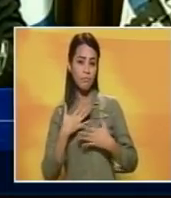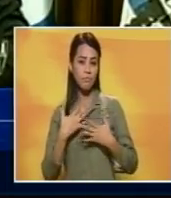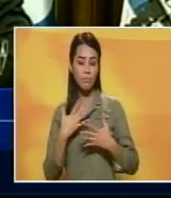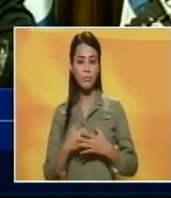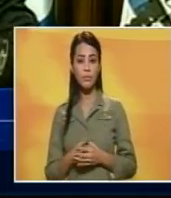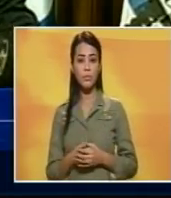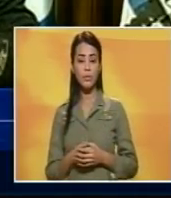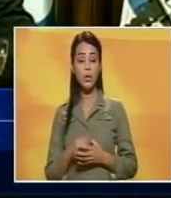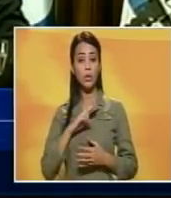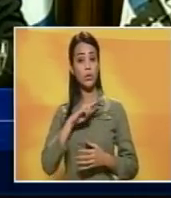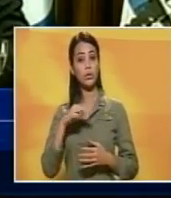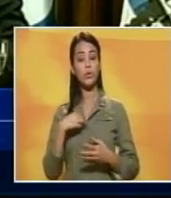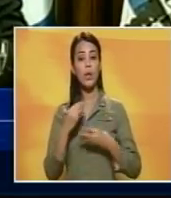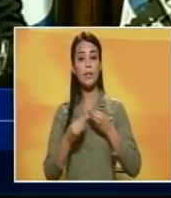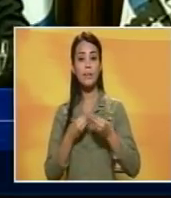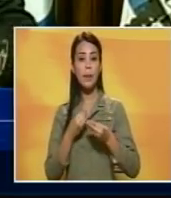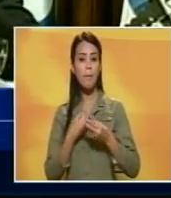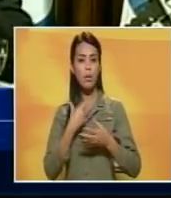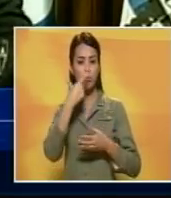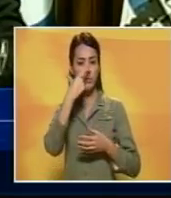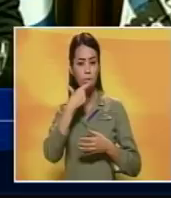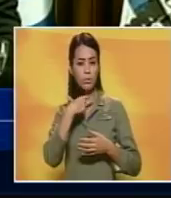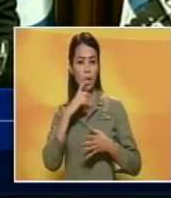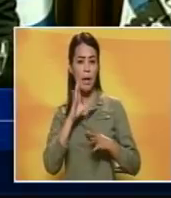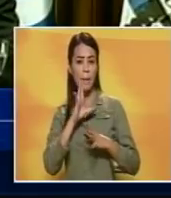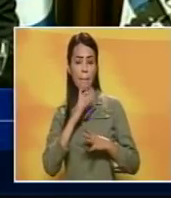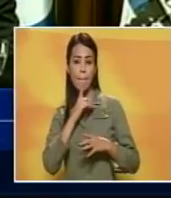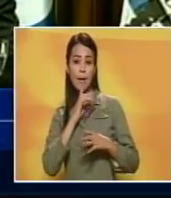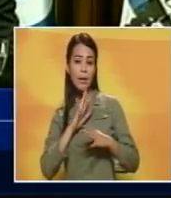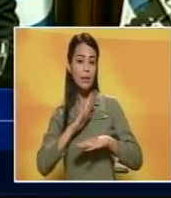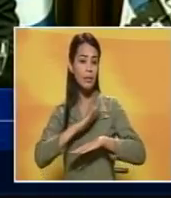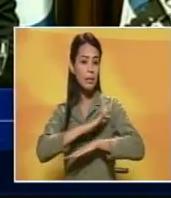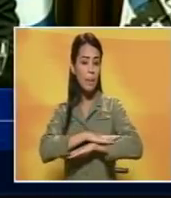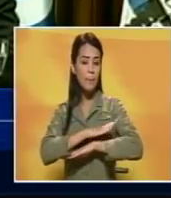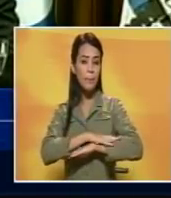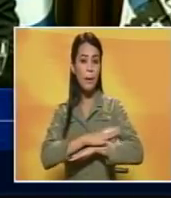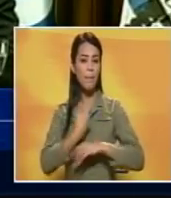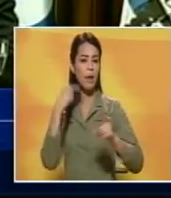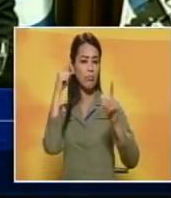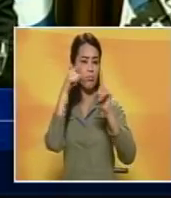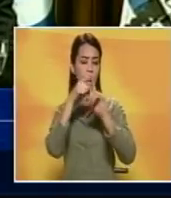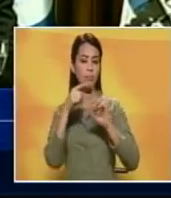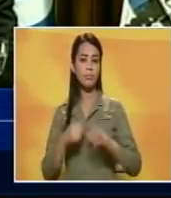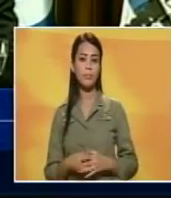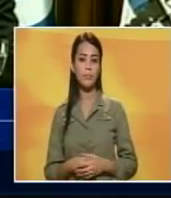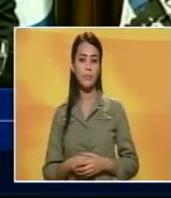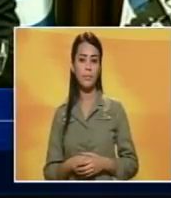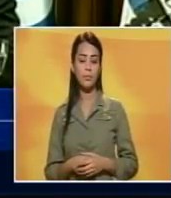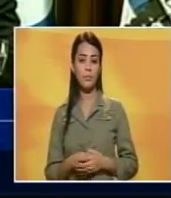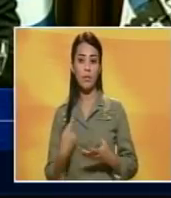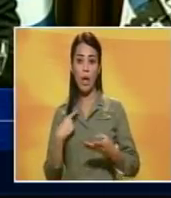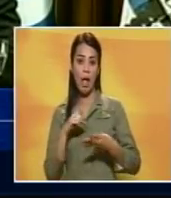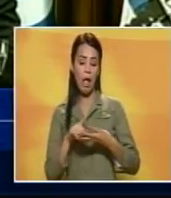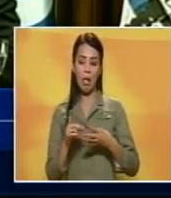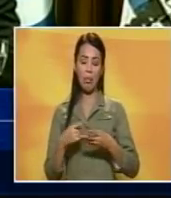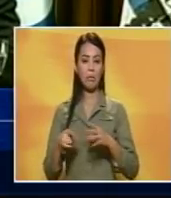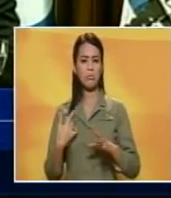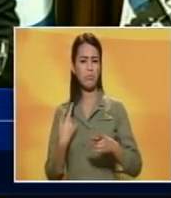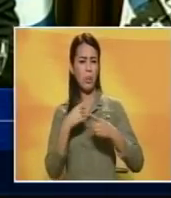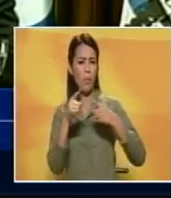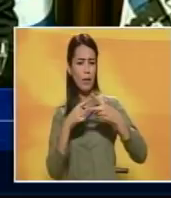estas cosas con la suma discreción para lograr estos objetivos, porque no es cualquier cosa lo que se está